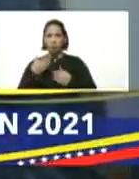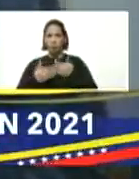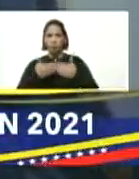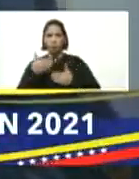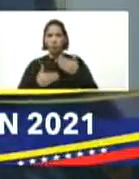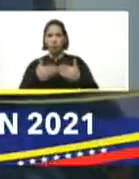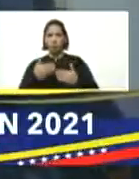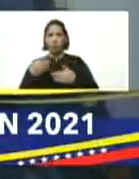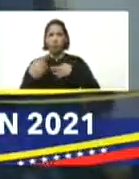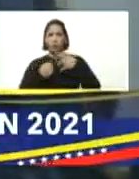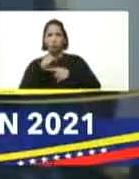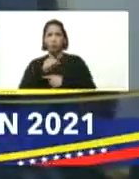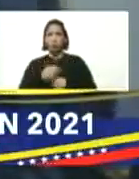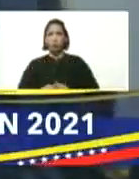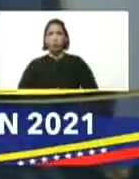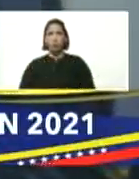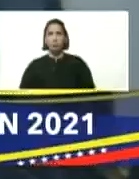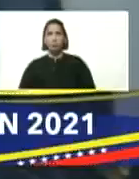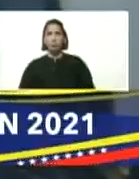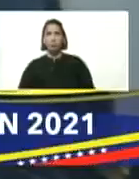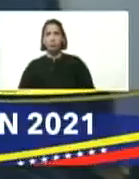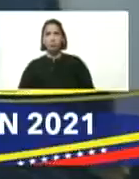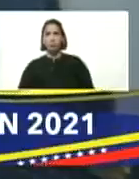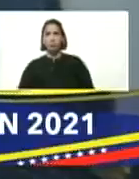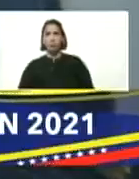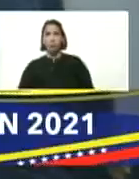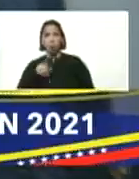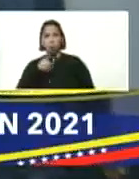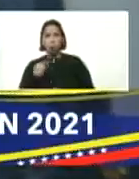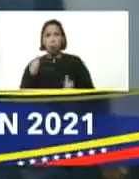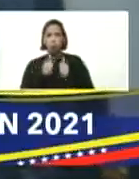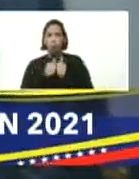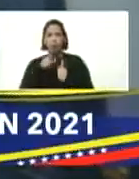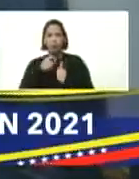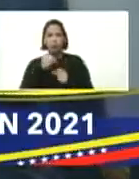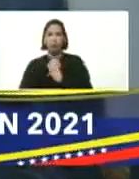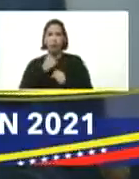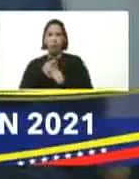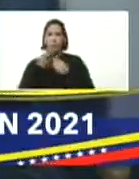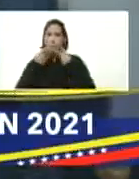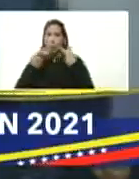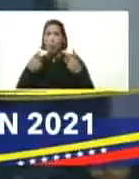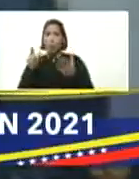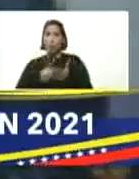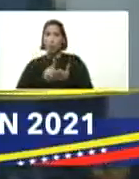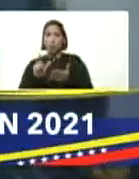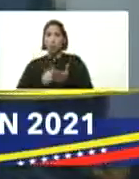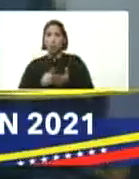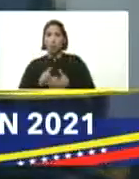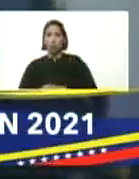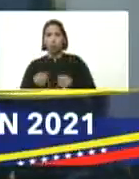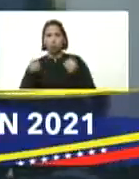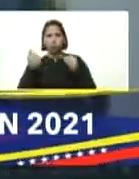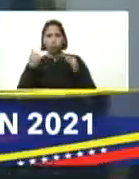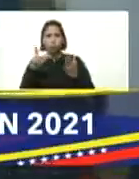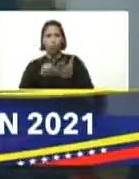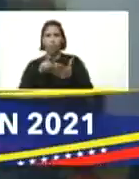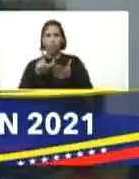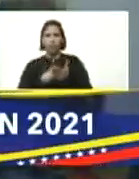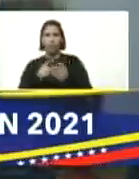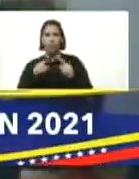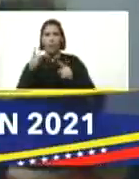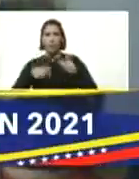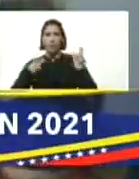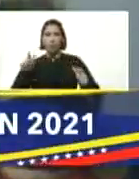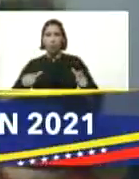revolucionario, que tú con este gesto de la publicación de esta cantidad de libros, para que la